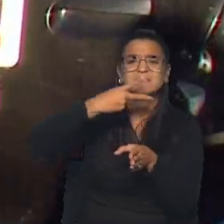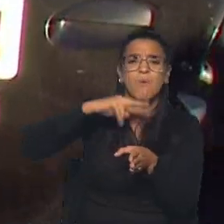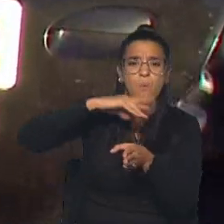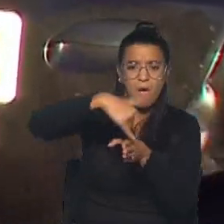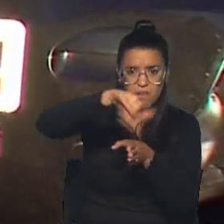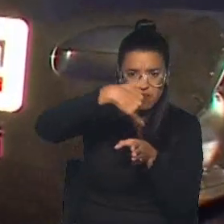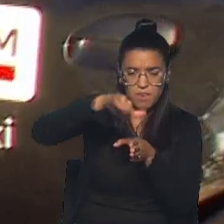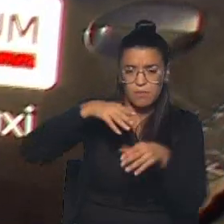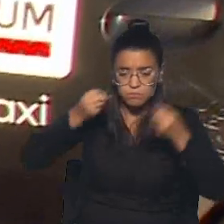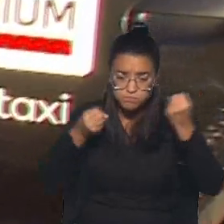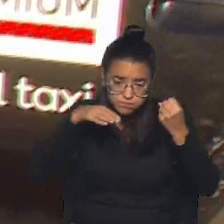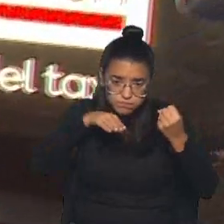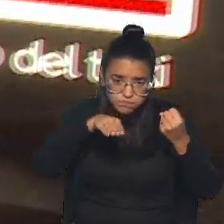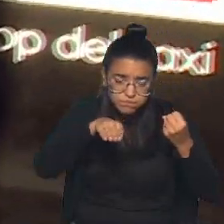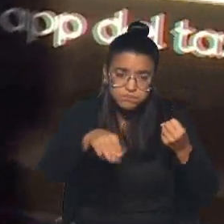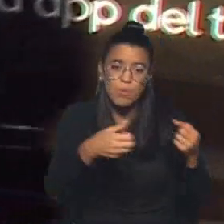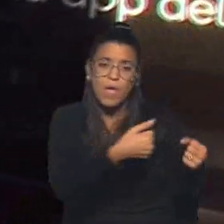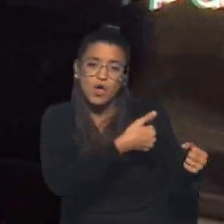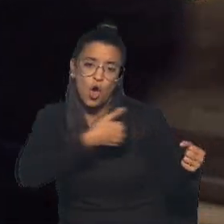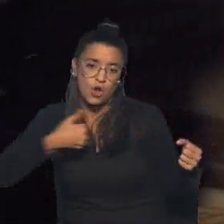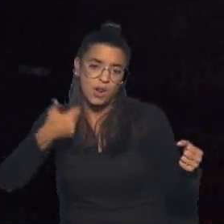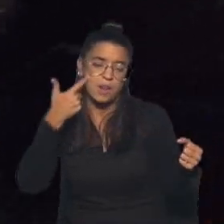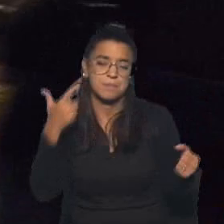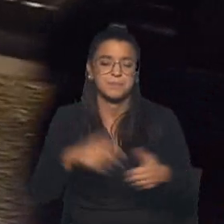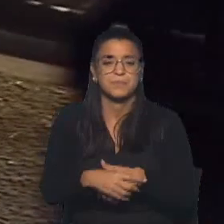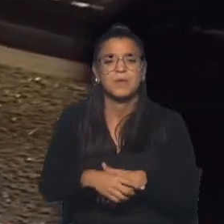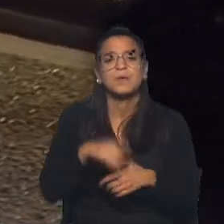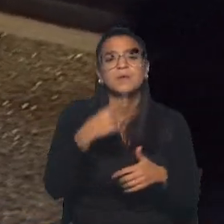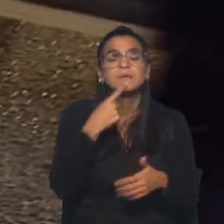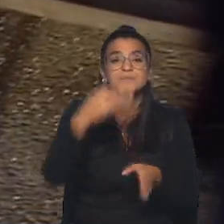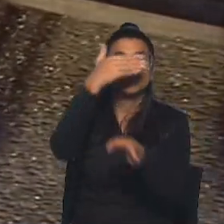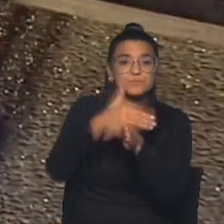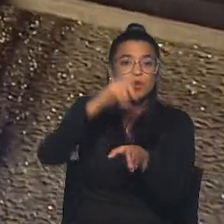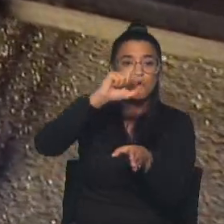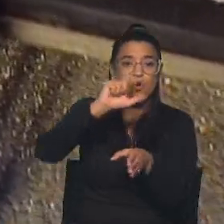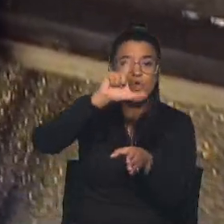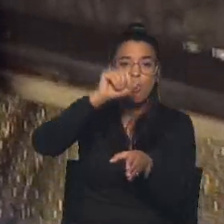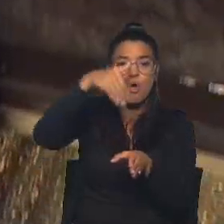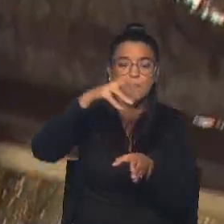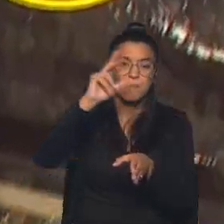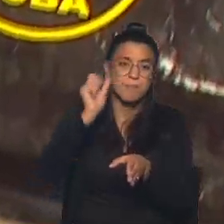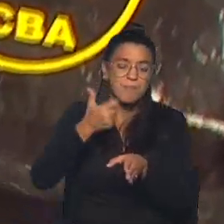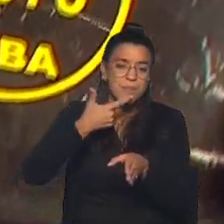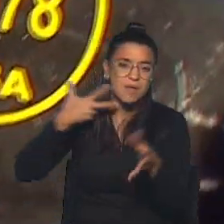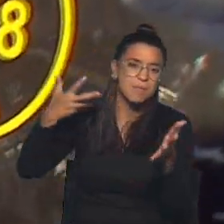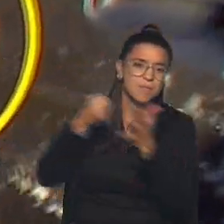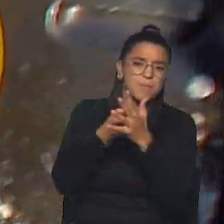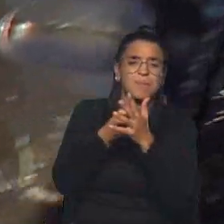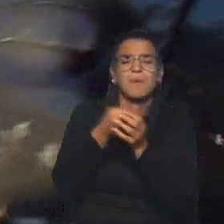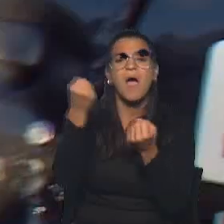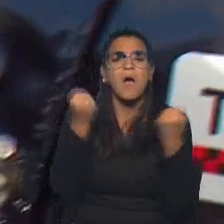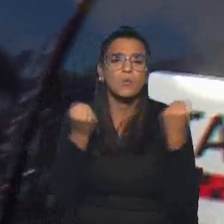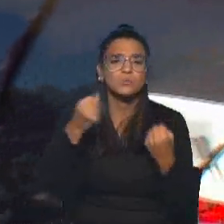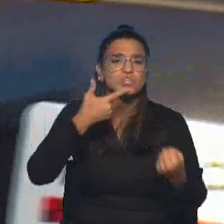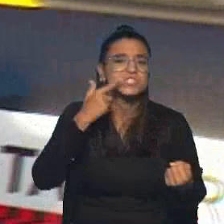bajando aquí por san juan me voy a correr para no ser sombras sobre la imagen y en la calle colombres impacta contra un automovilista a